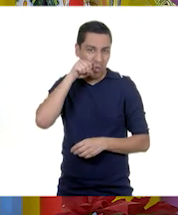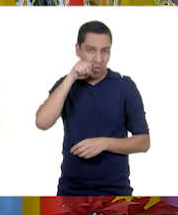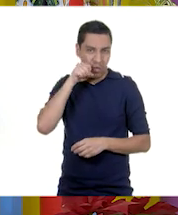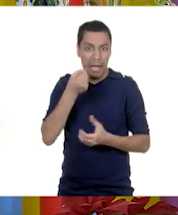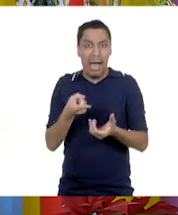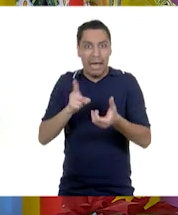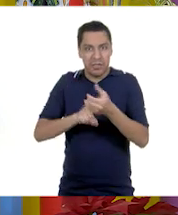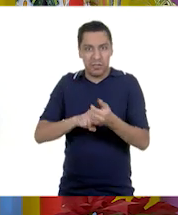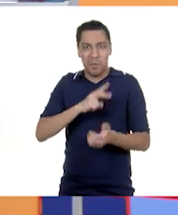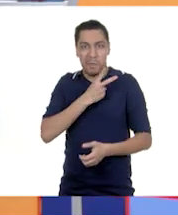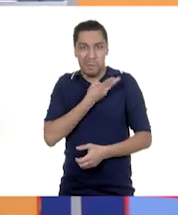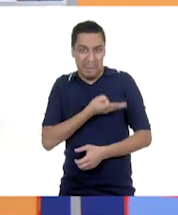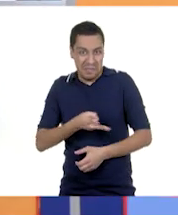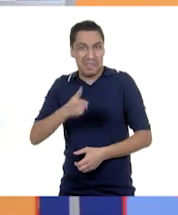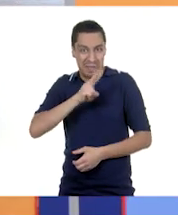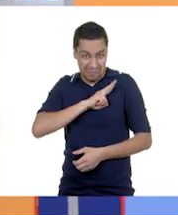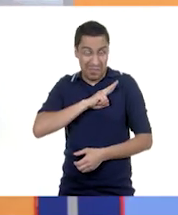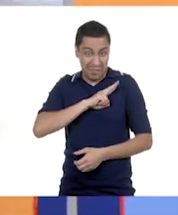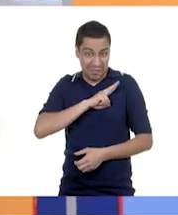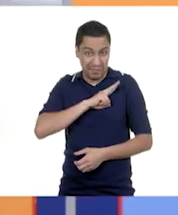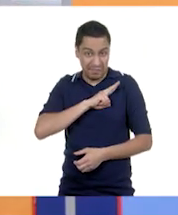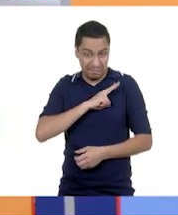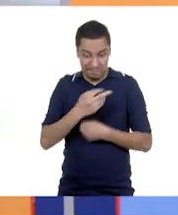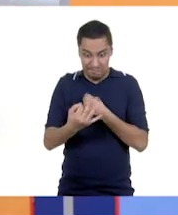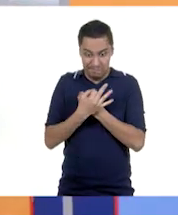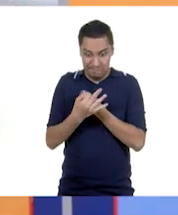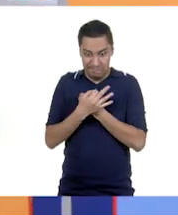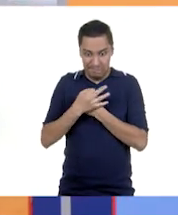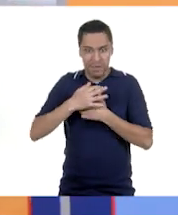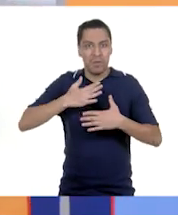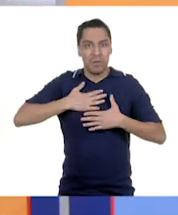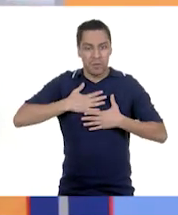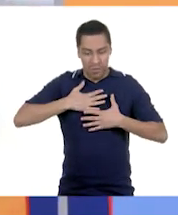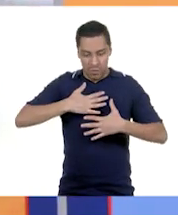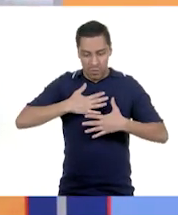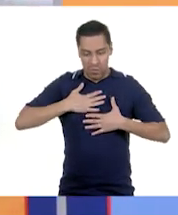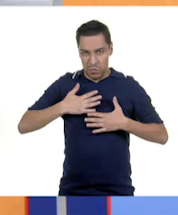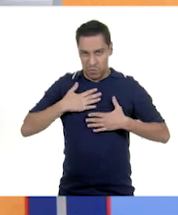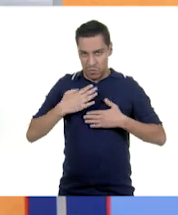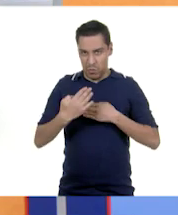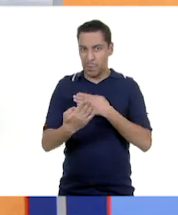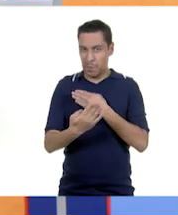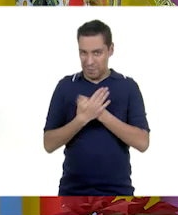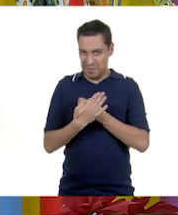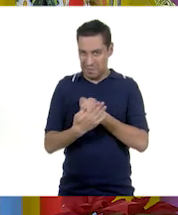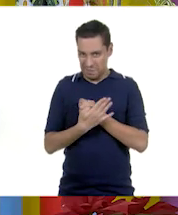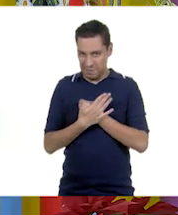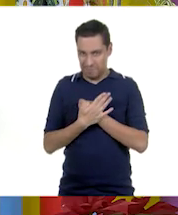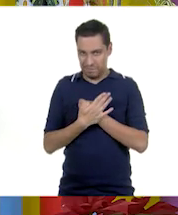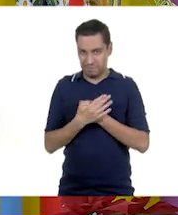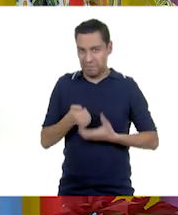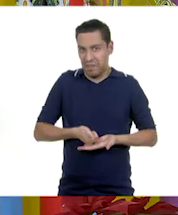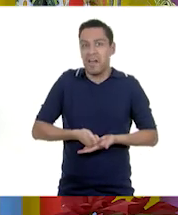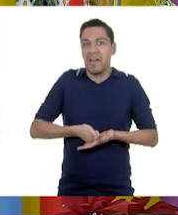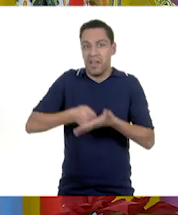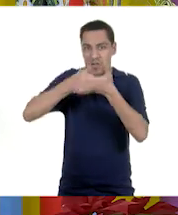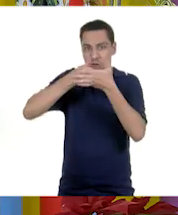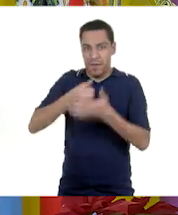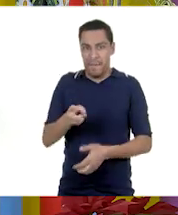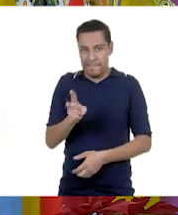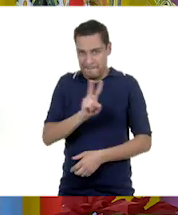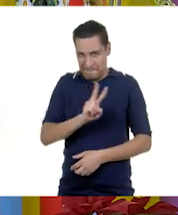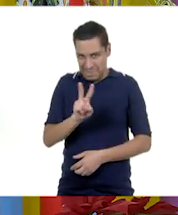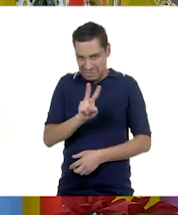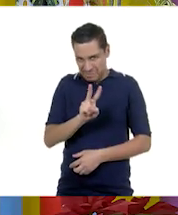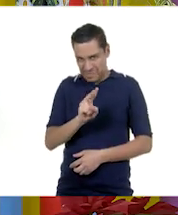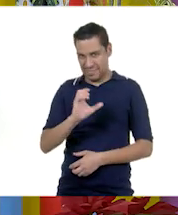de enfermedades respiratorias. Exactamente. Y para esta época o la época decembrina ayuda mucho la vitamina C.